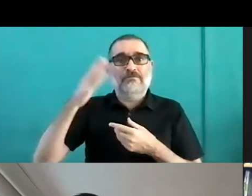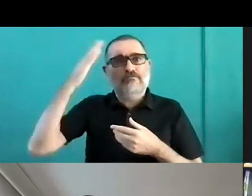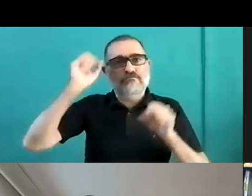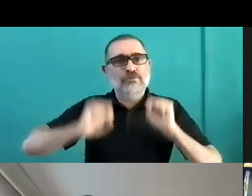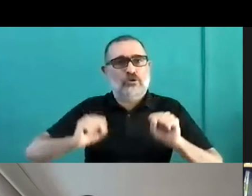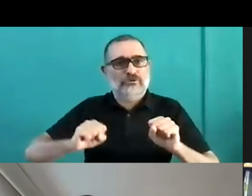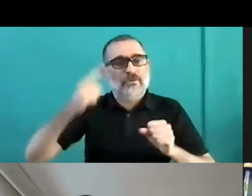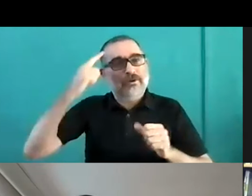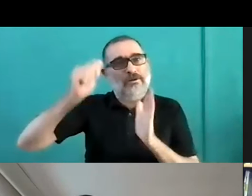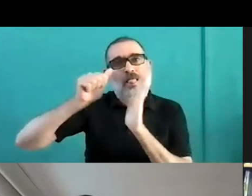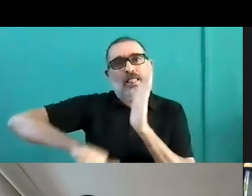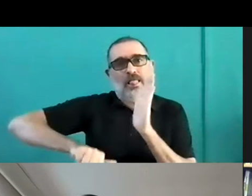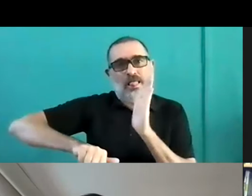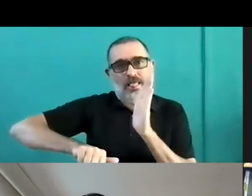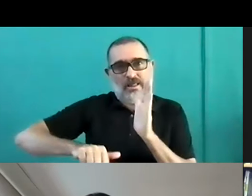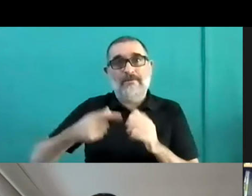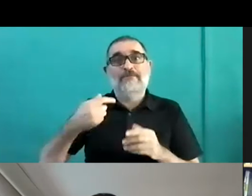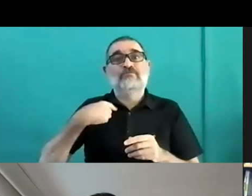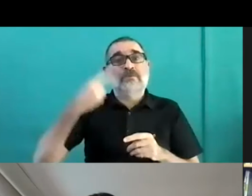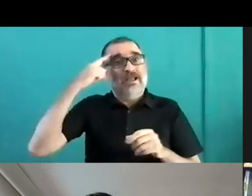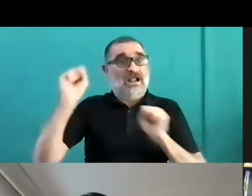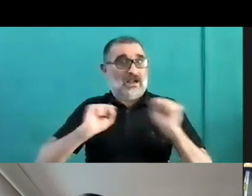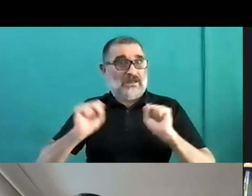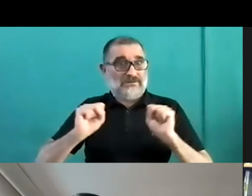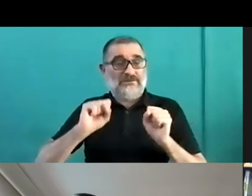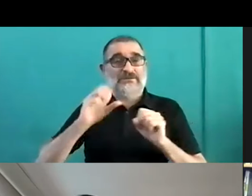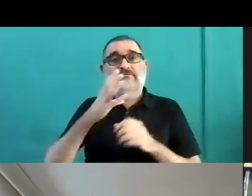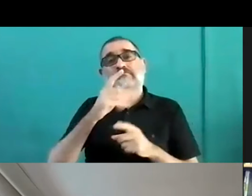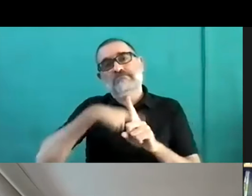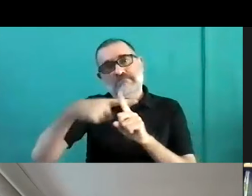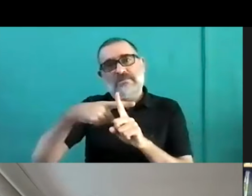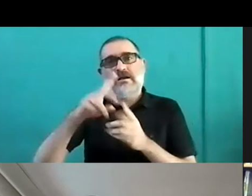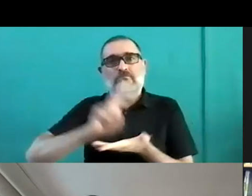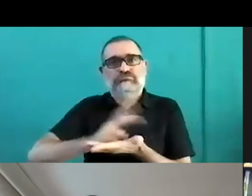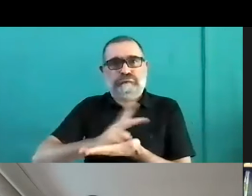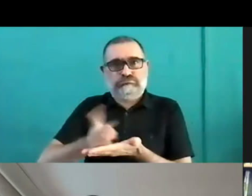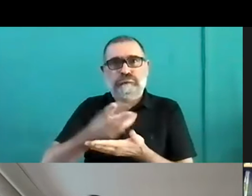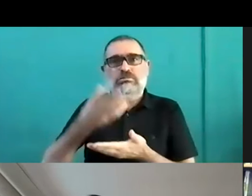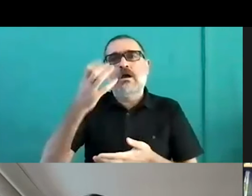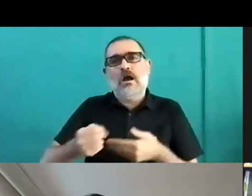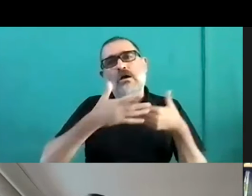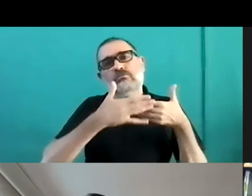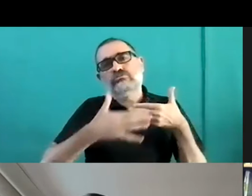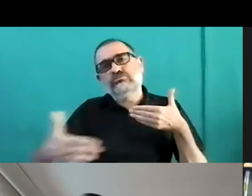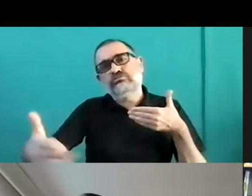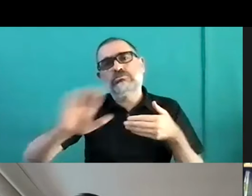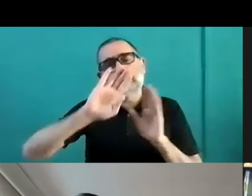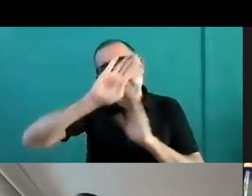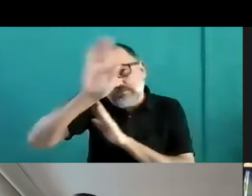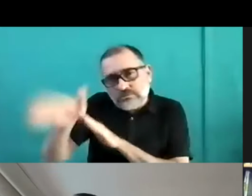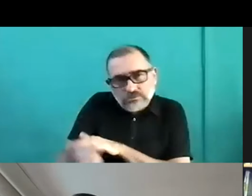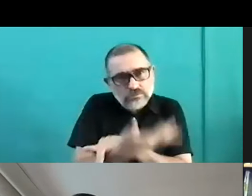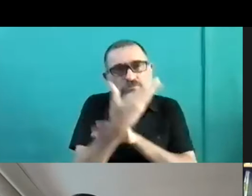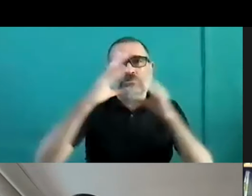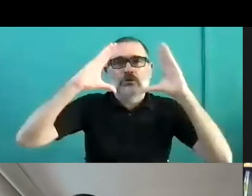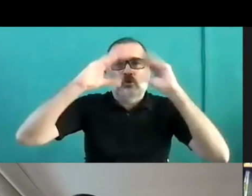vengan a ver. En el caso de que estas se alarguen mucho, utilizo unos medicamentos anticonvulsivos de